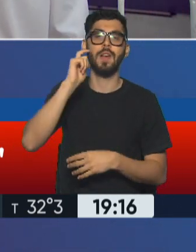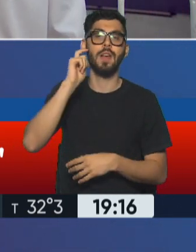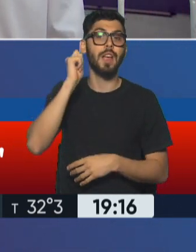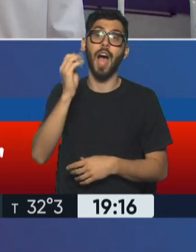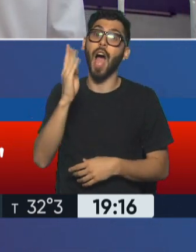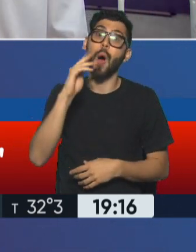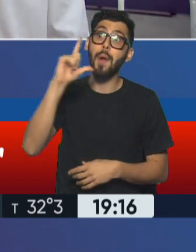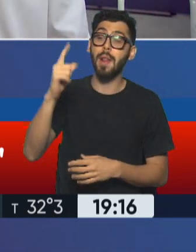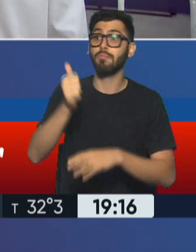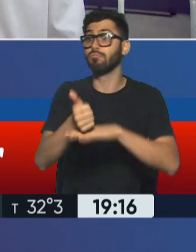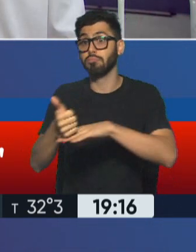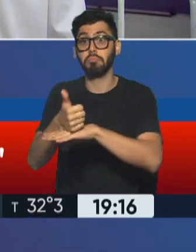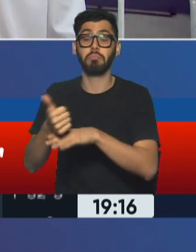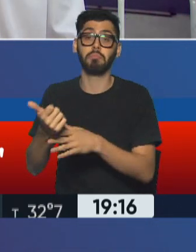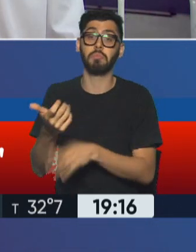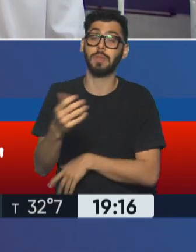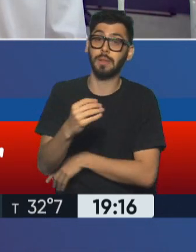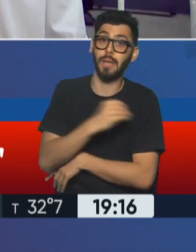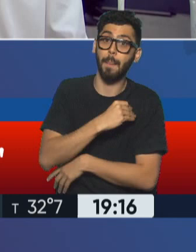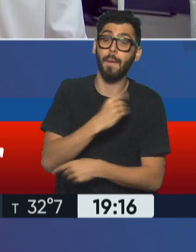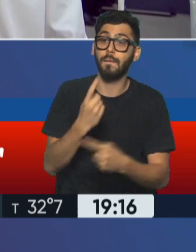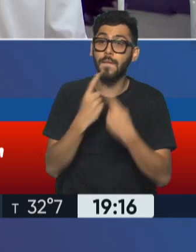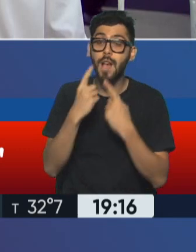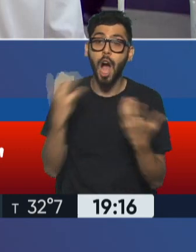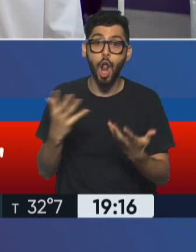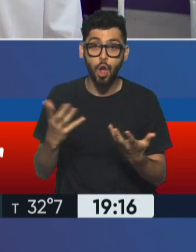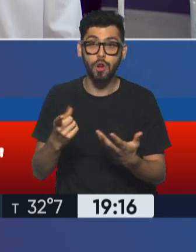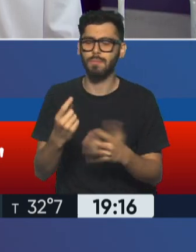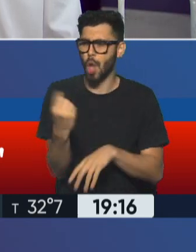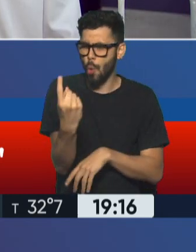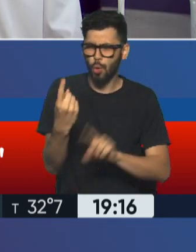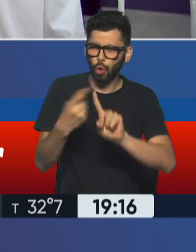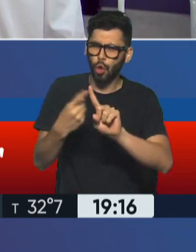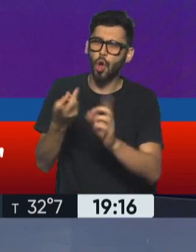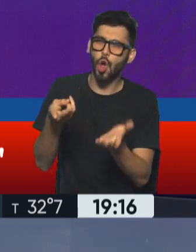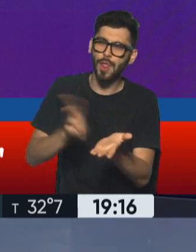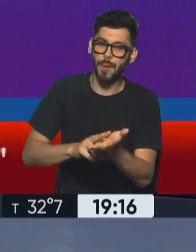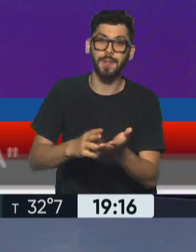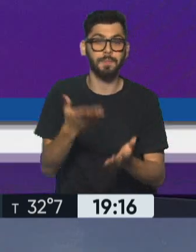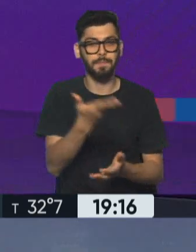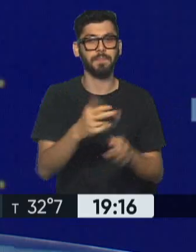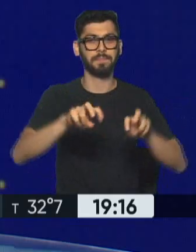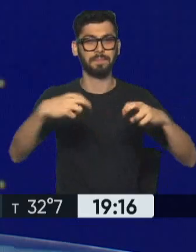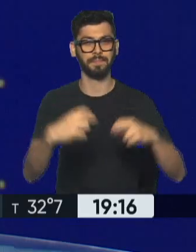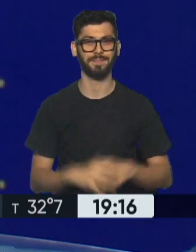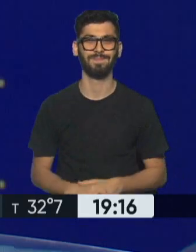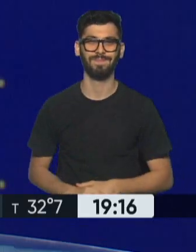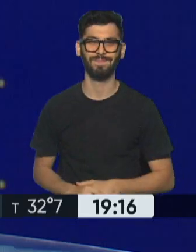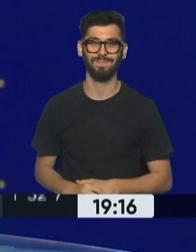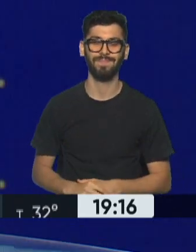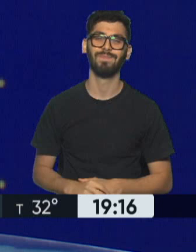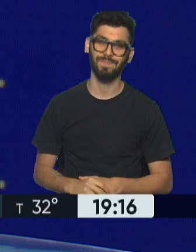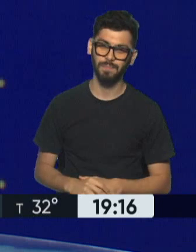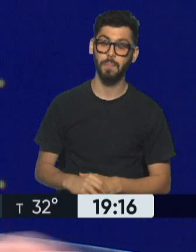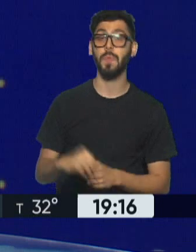nos vas llamando con lo que tengas, con declaraciones que tengas. En un minuto estamos de vuelta, ahora vamos a la mesa. Primero